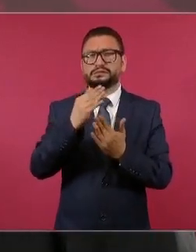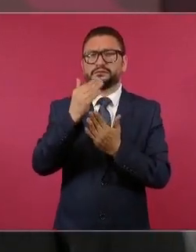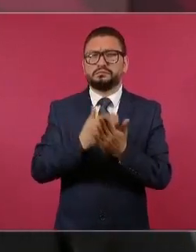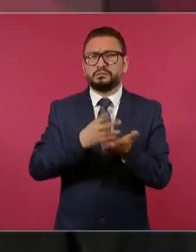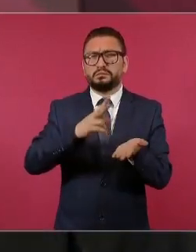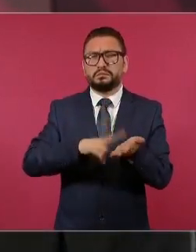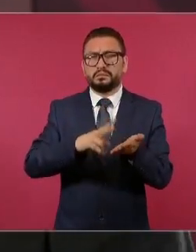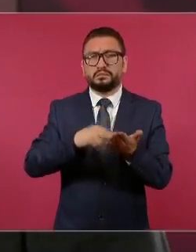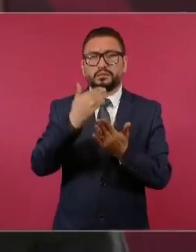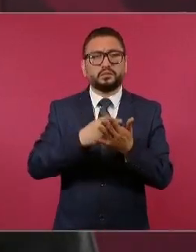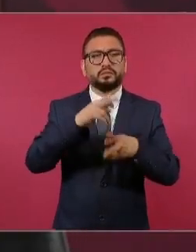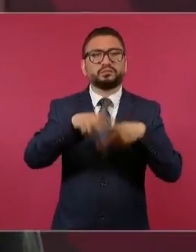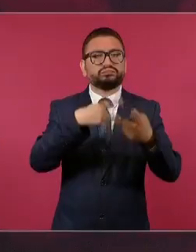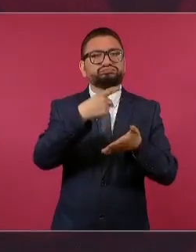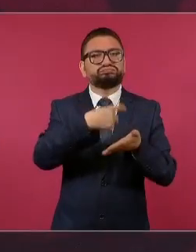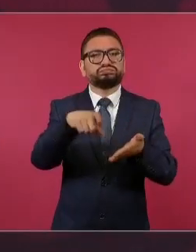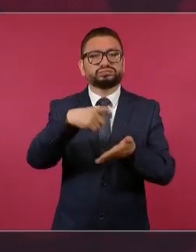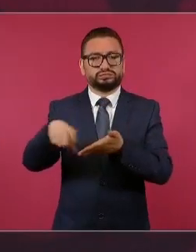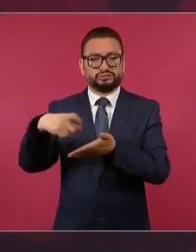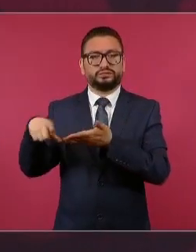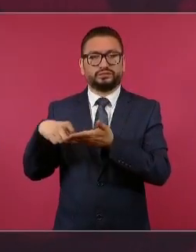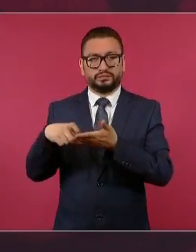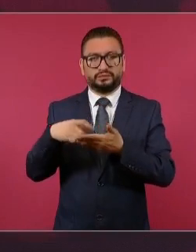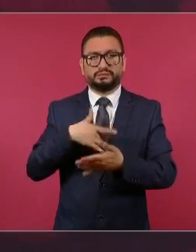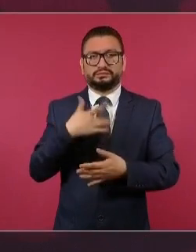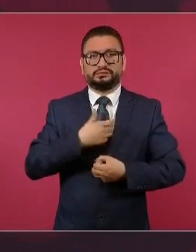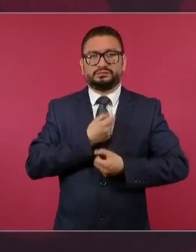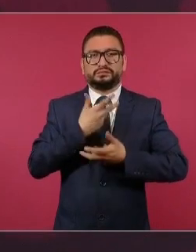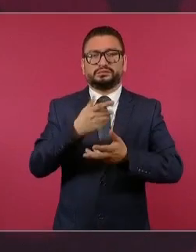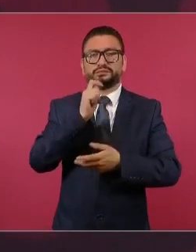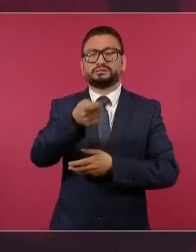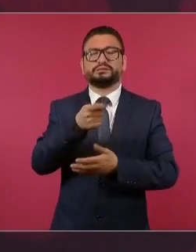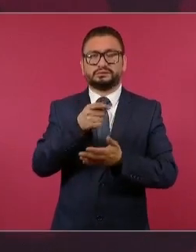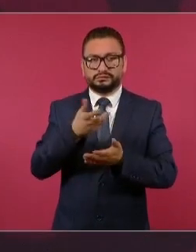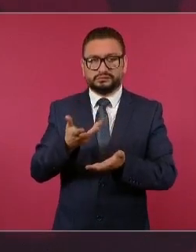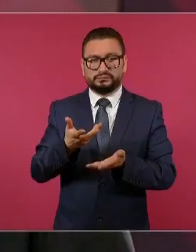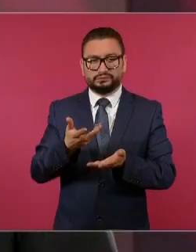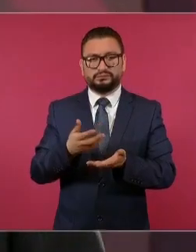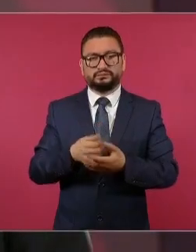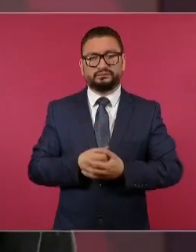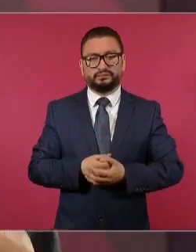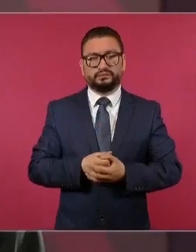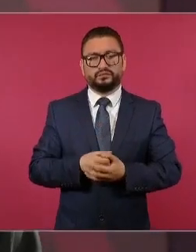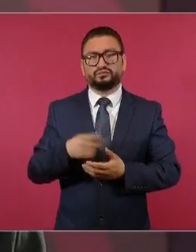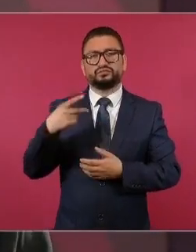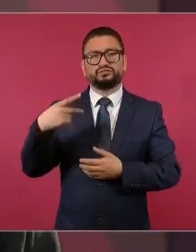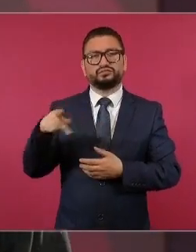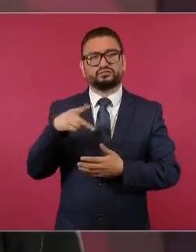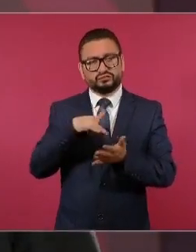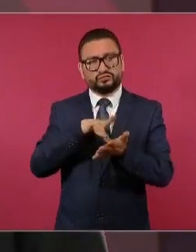pero iban a expresar sobre todo su